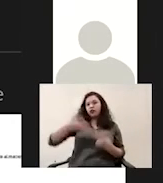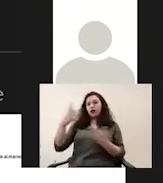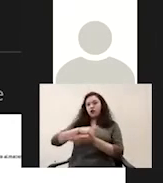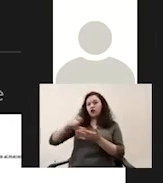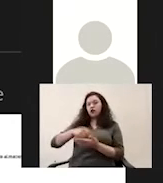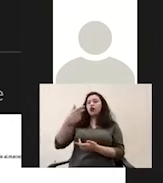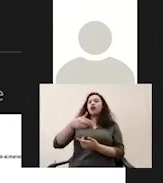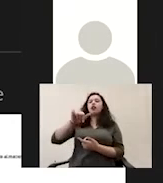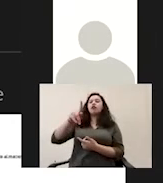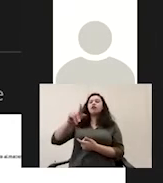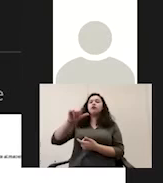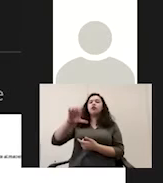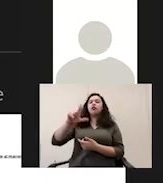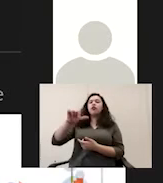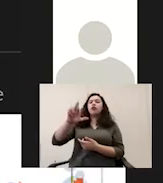hipoclorito.